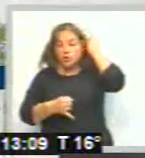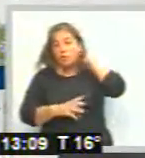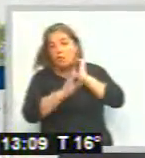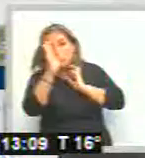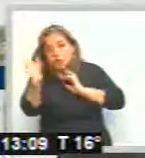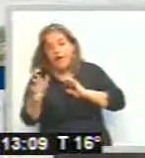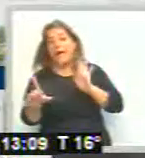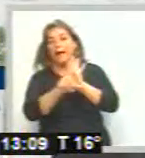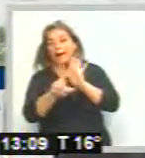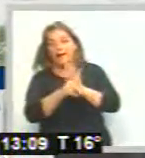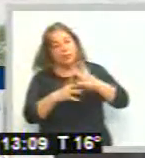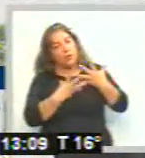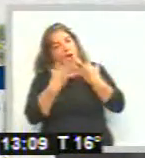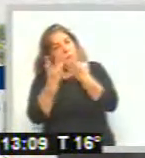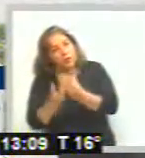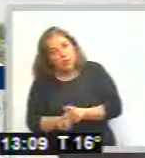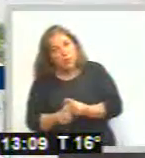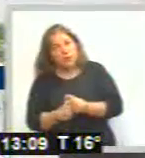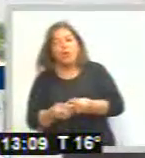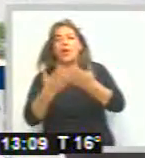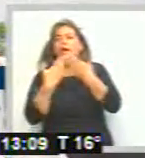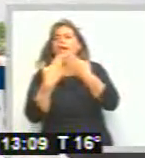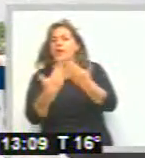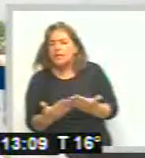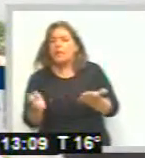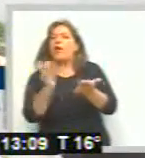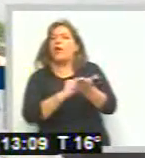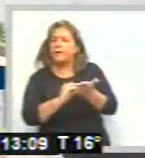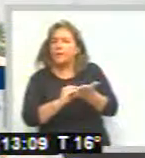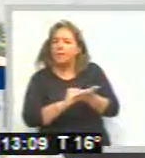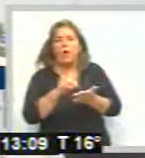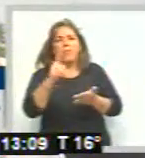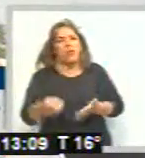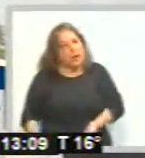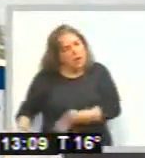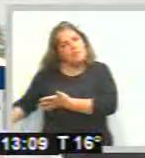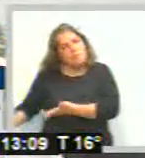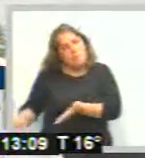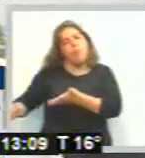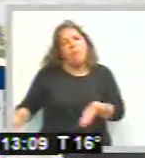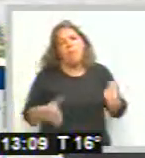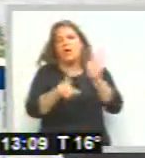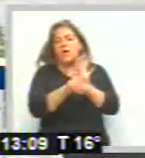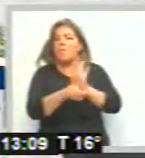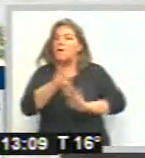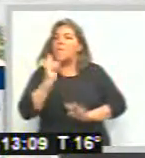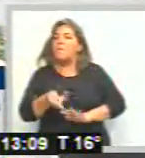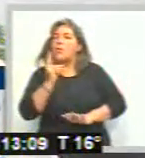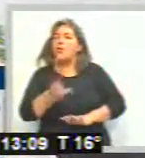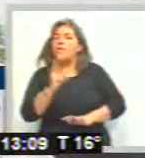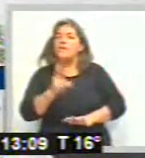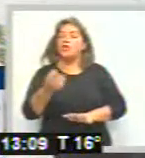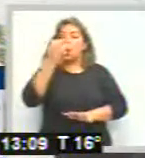ahí apoyándolo al doctor. Le agradecemos mucho al doctor porque él también es el que llevó adelante el proyecto para la prohibición de los circos en la